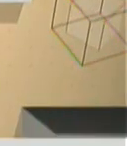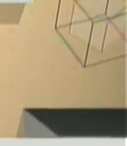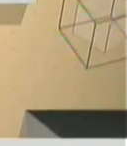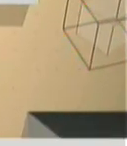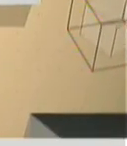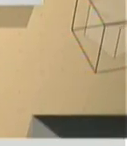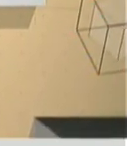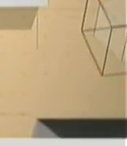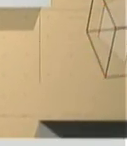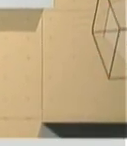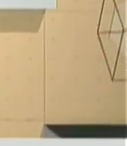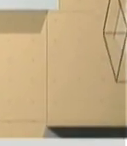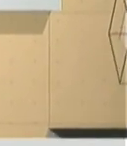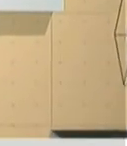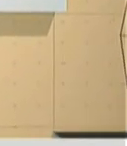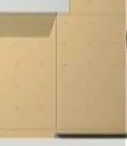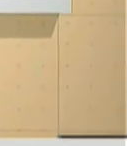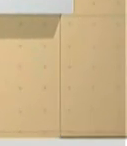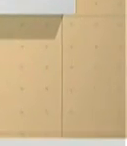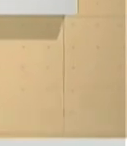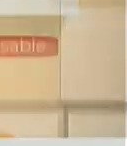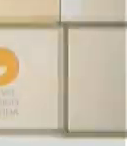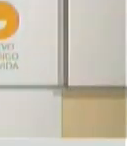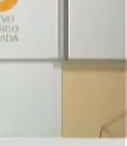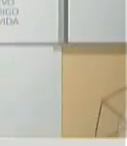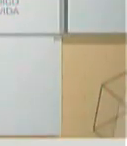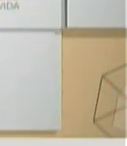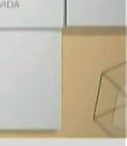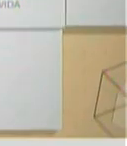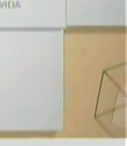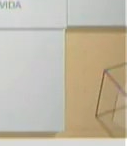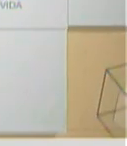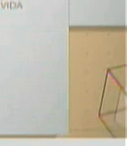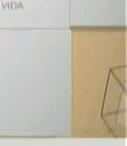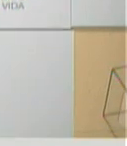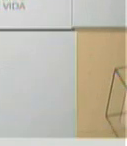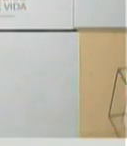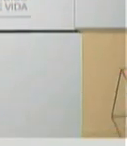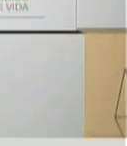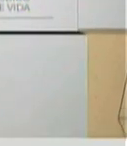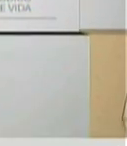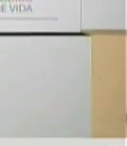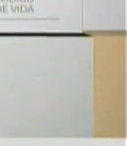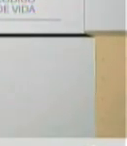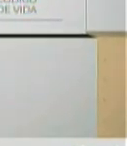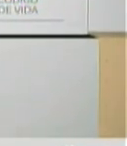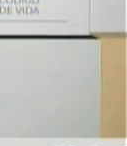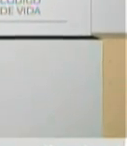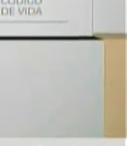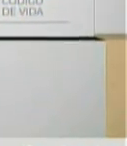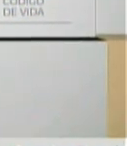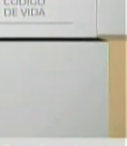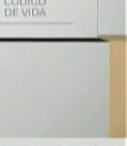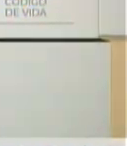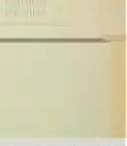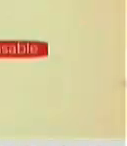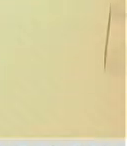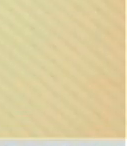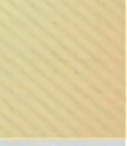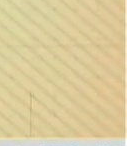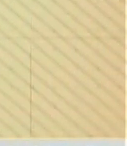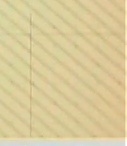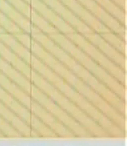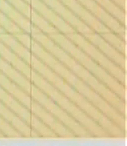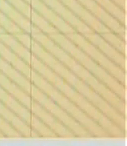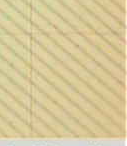consulta de manera inmediata a tu médico de la familia y no asistas a la escuela, el trabajo ni sitios públicos. Tú